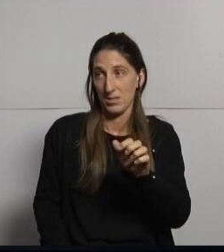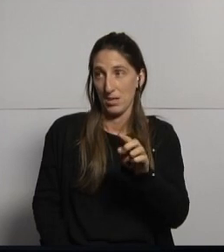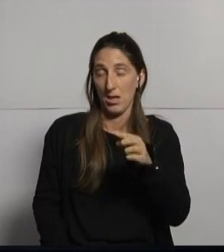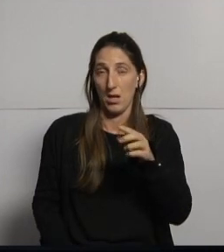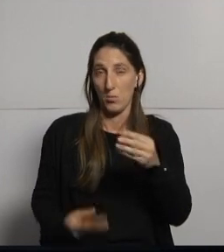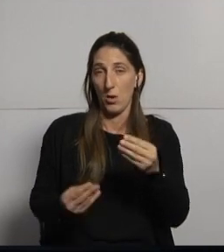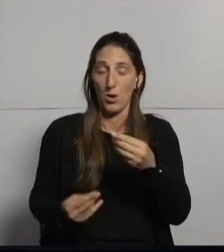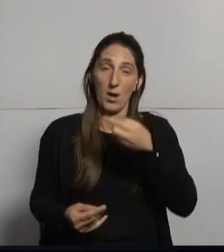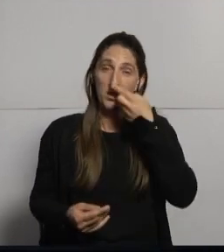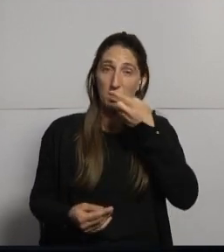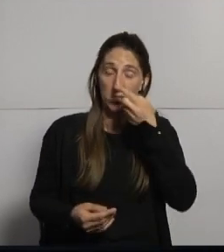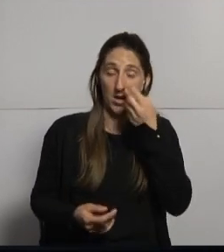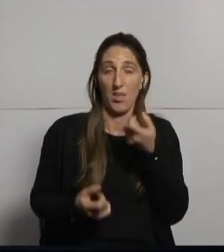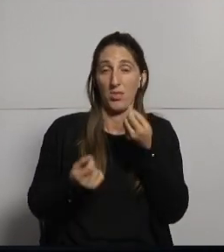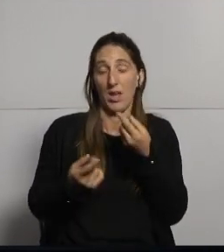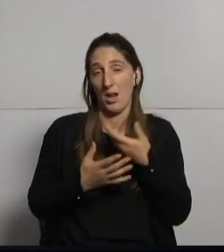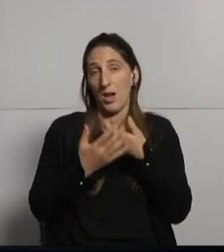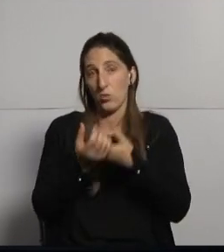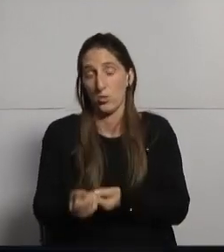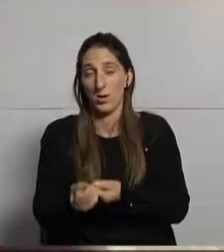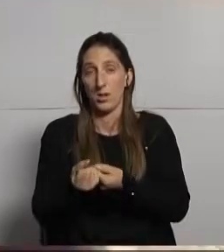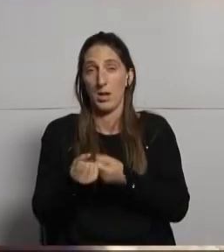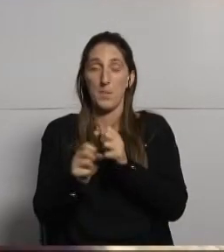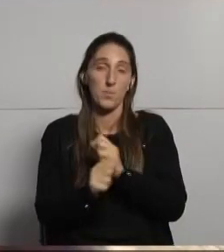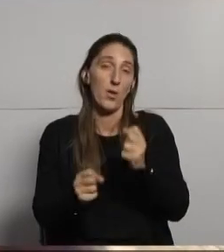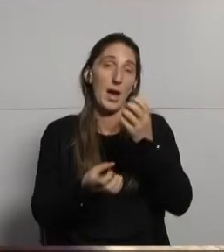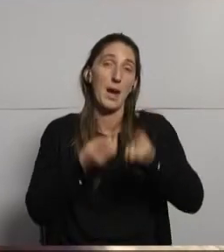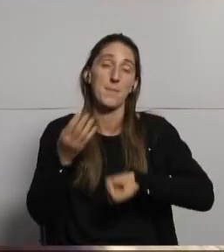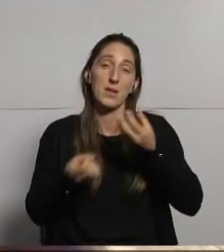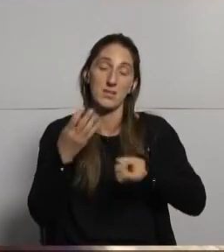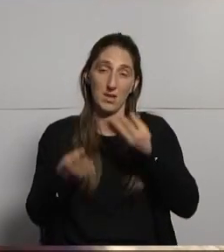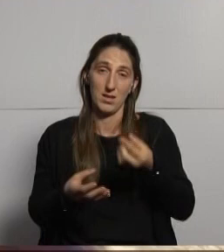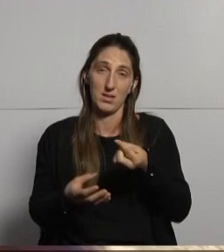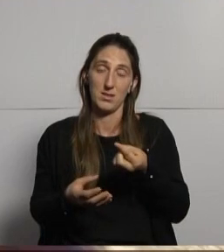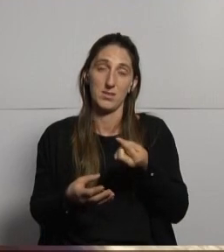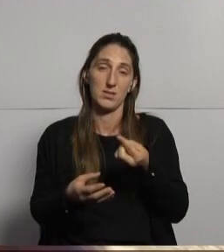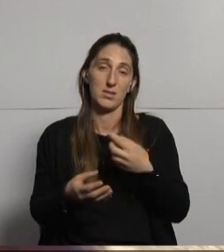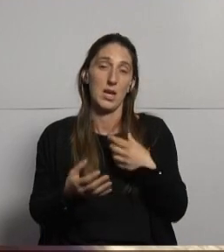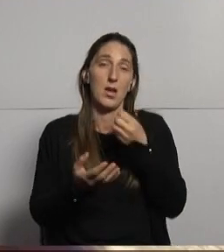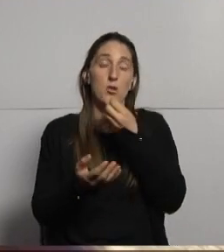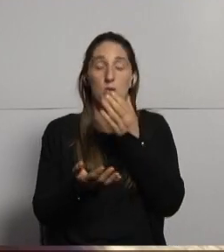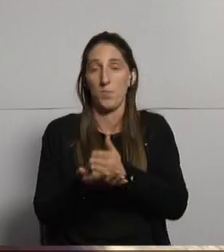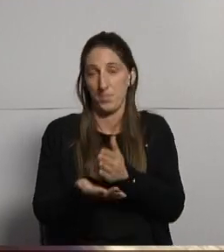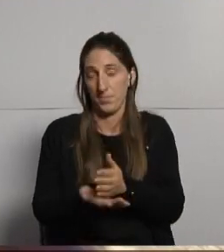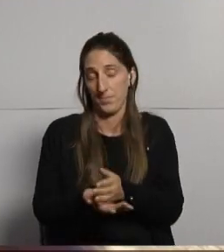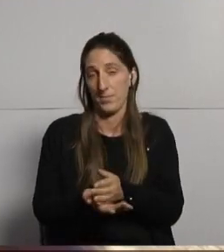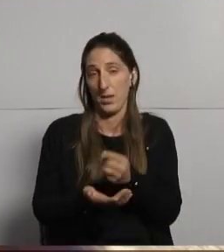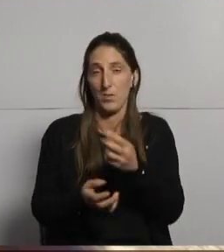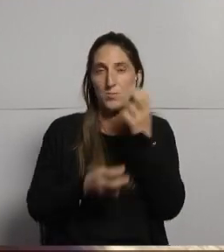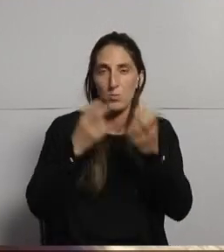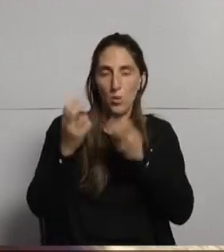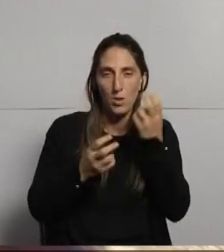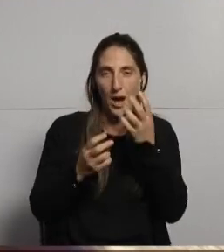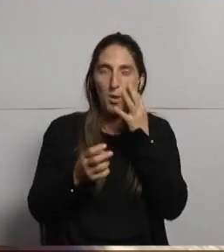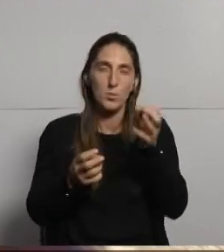muy interesadas en aportar, en sumar, en poder expresar nuestra visión, en colaborar y en realmente buscar